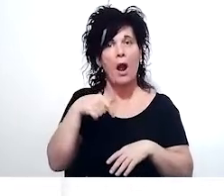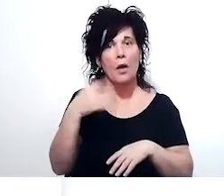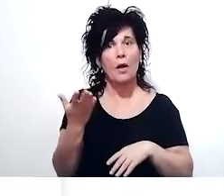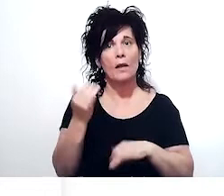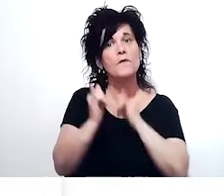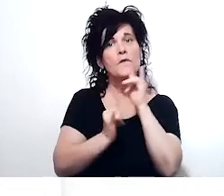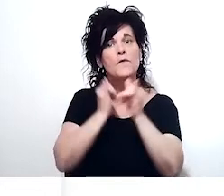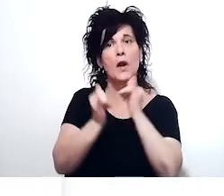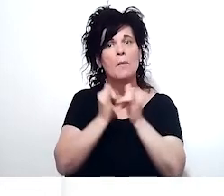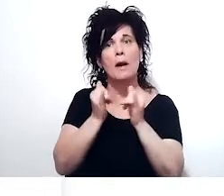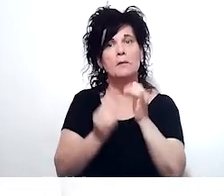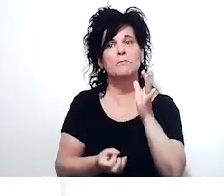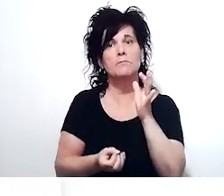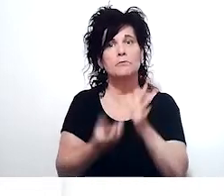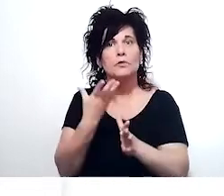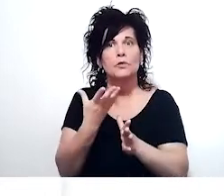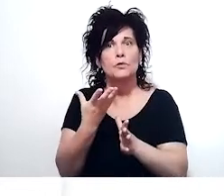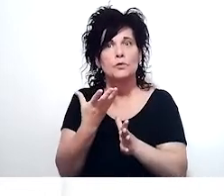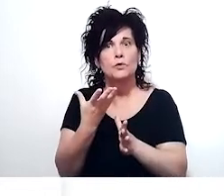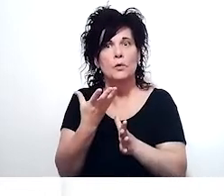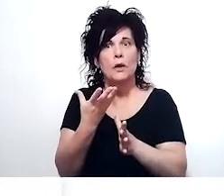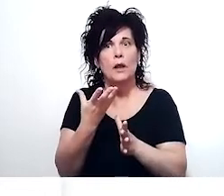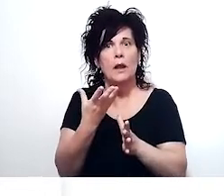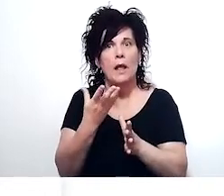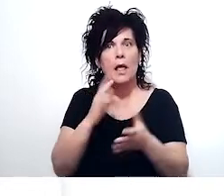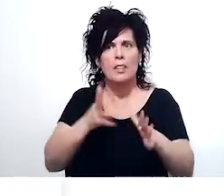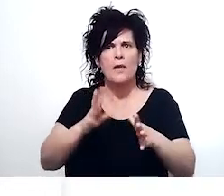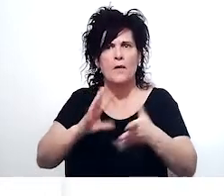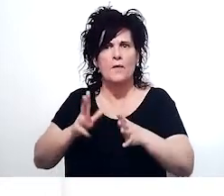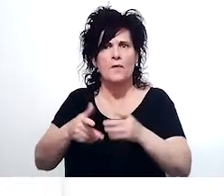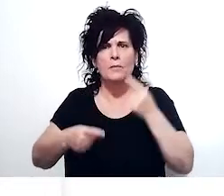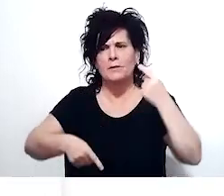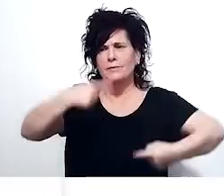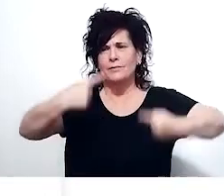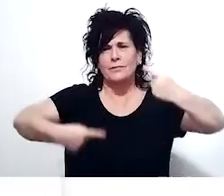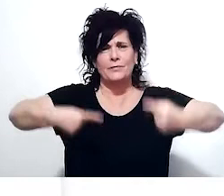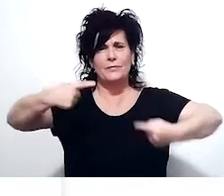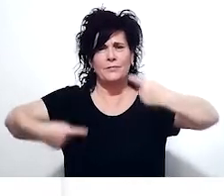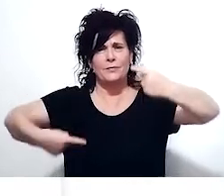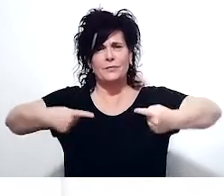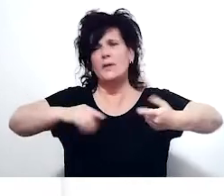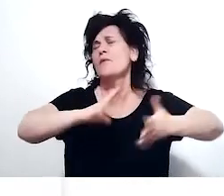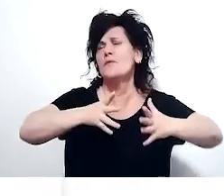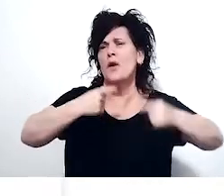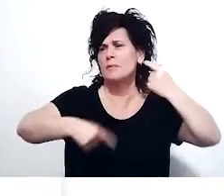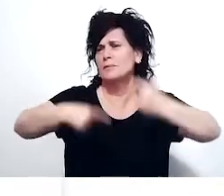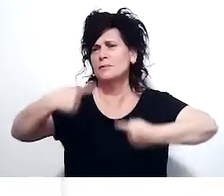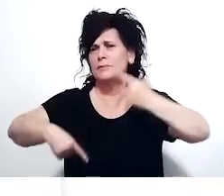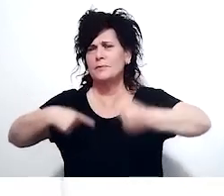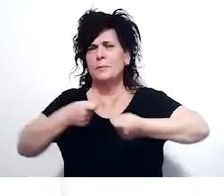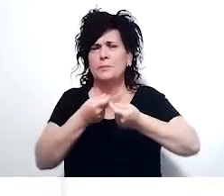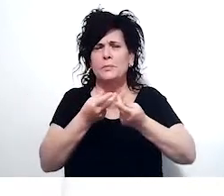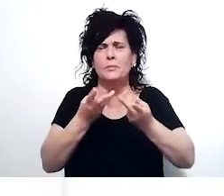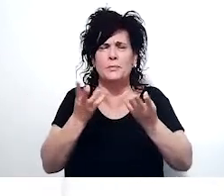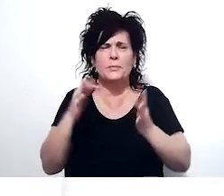ahora la información se genera de gran cantidad de maneras, de infinita cantidad de formatos y en